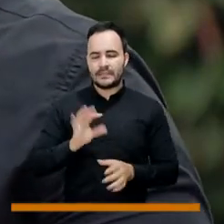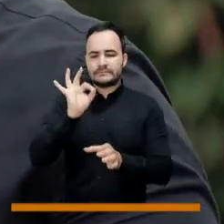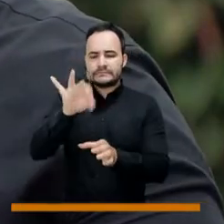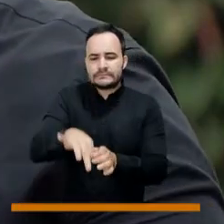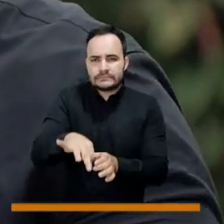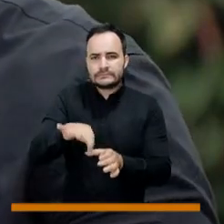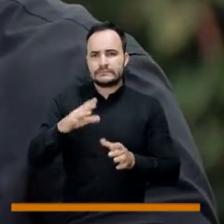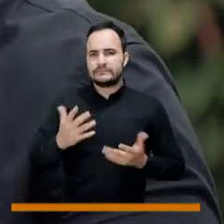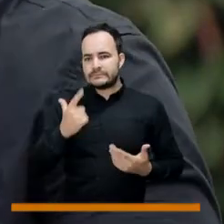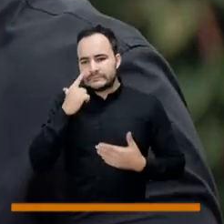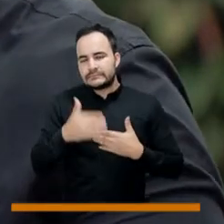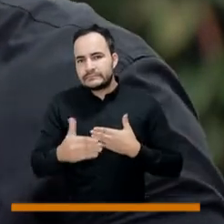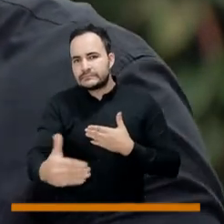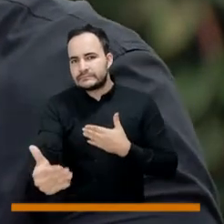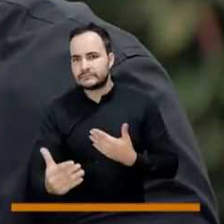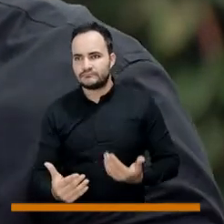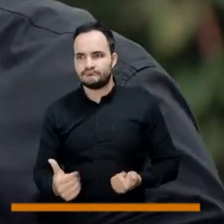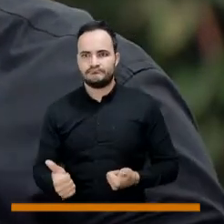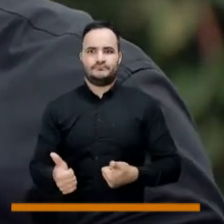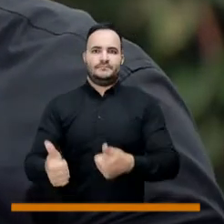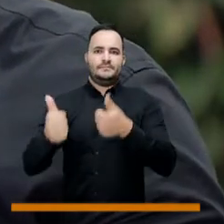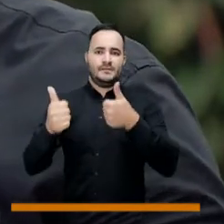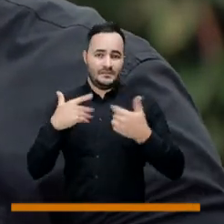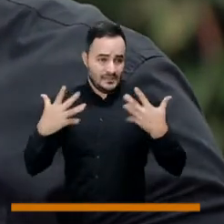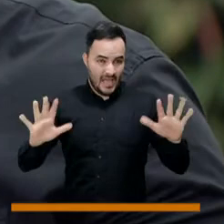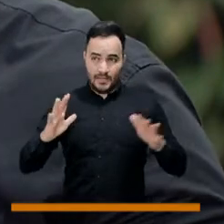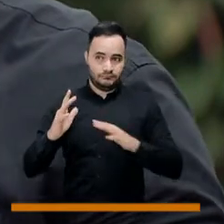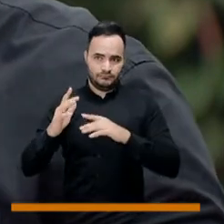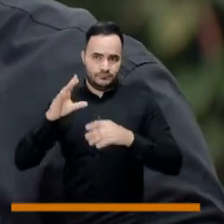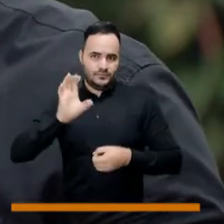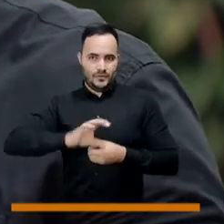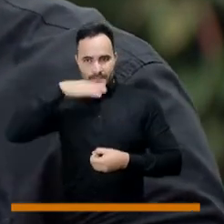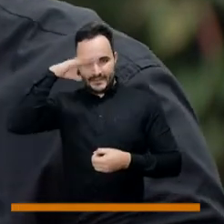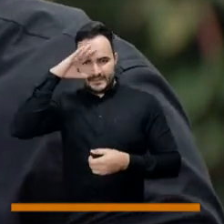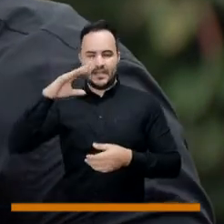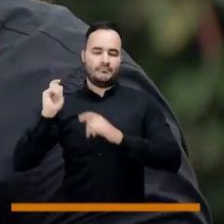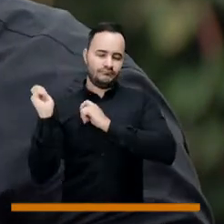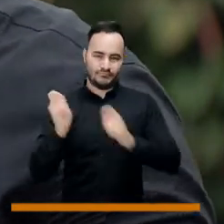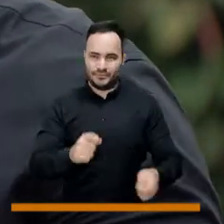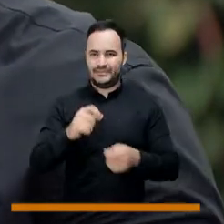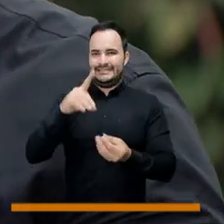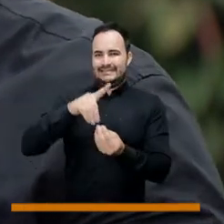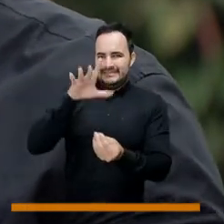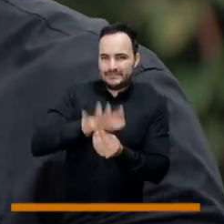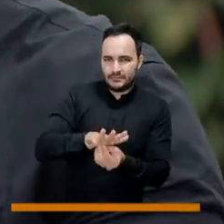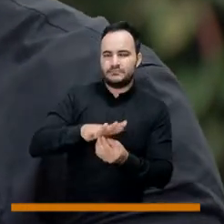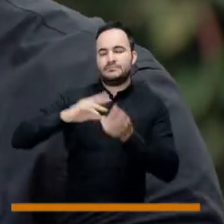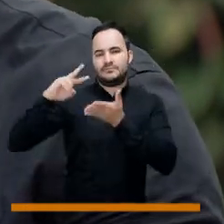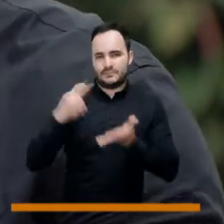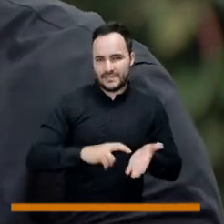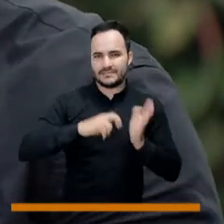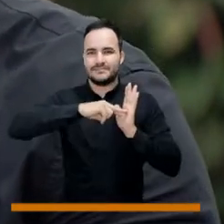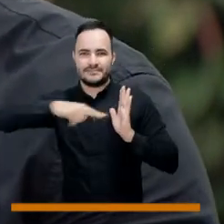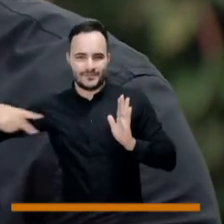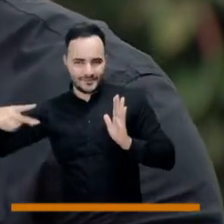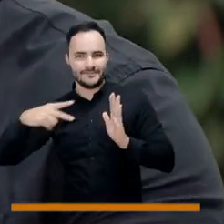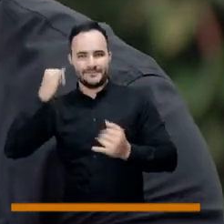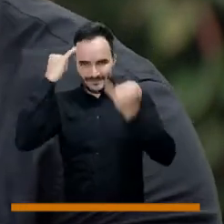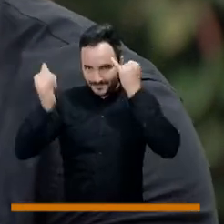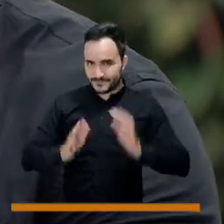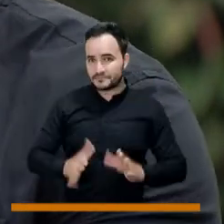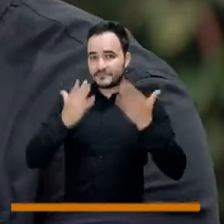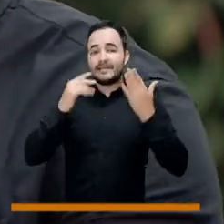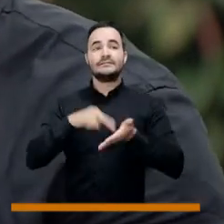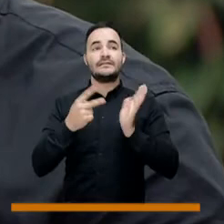total. Se está sembrando la semilla. Ya somos el distrito de ciencia, tecnología e innovación. Ya hoy Medellín le